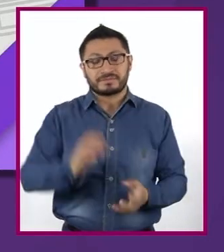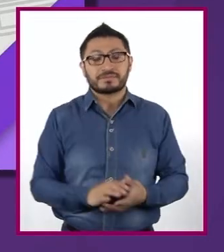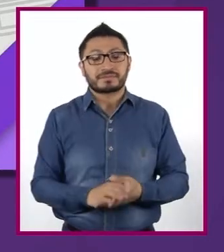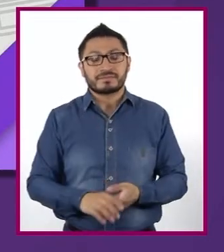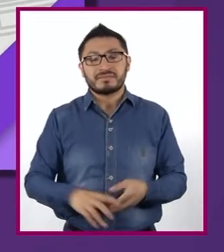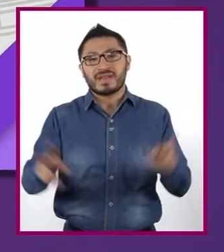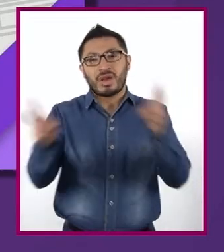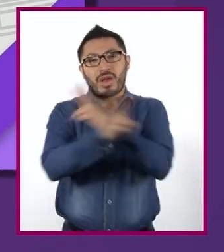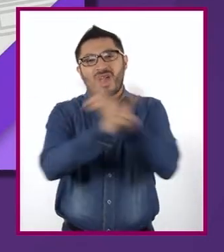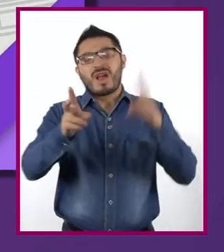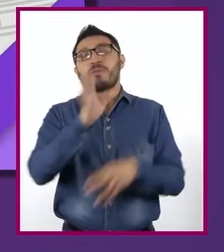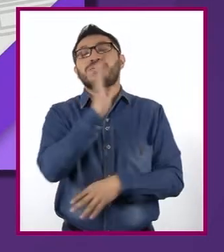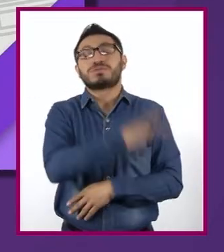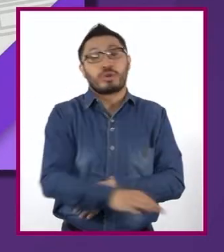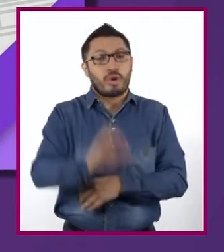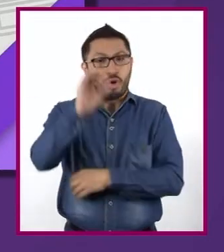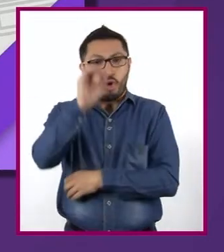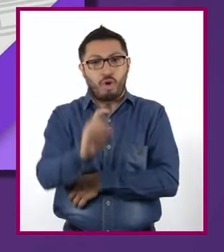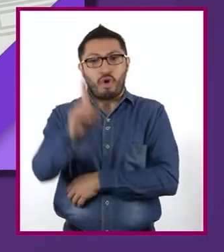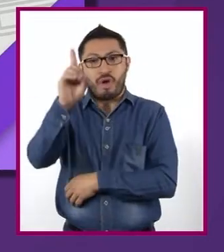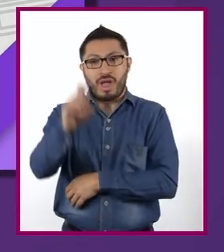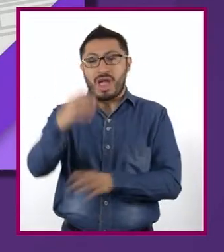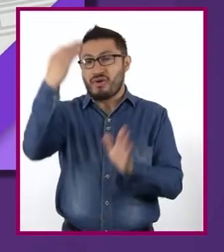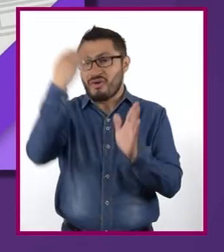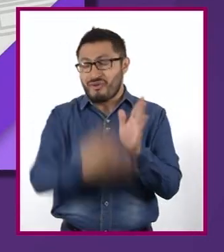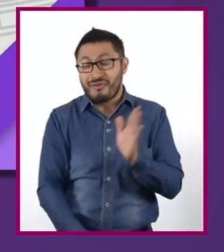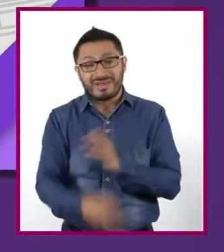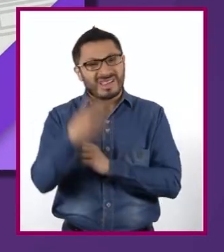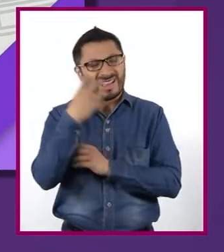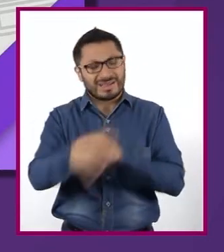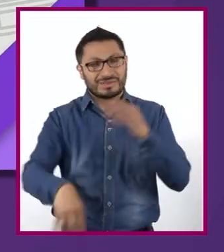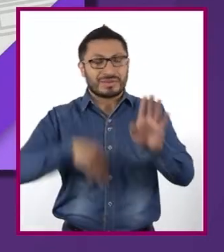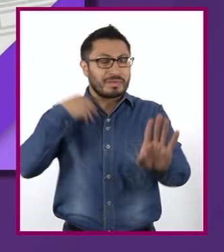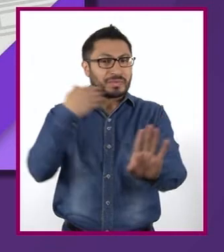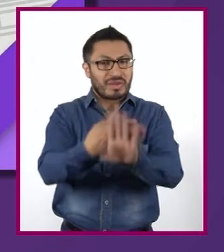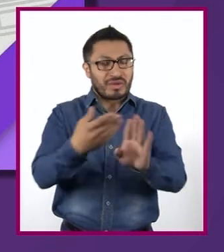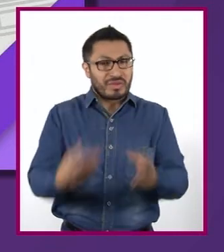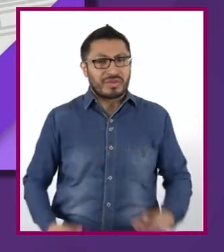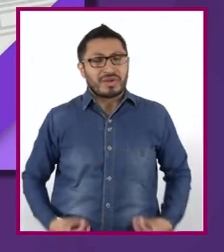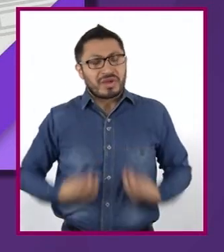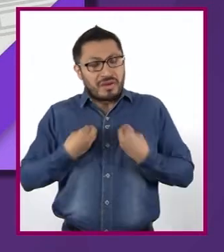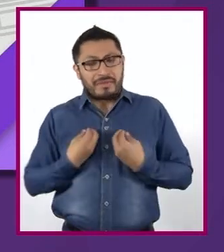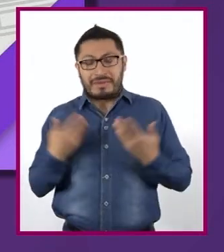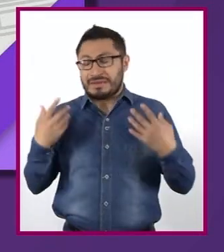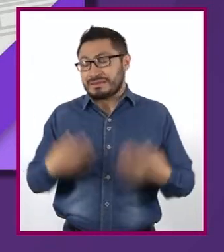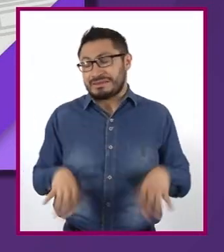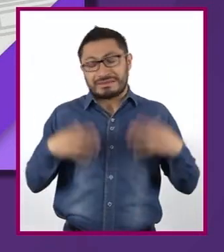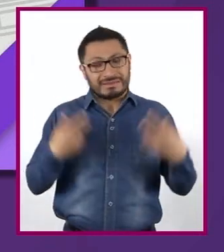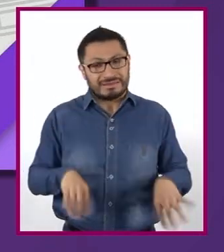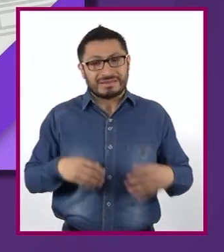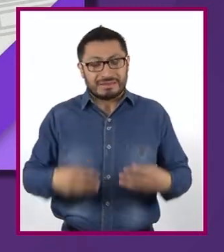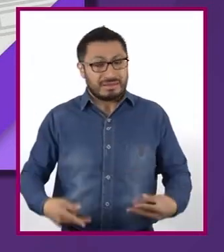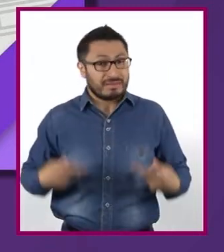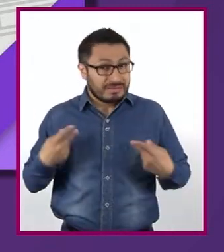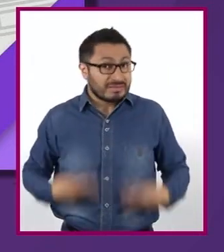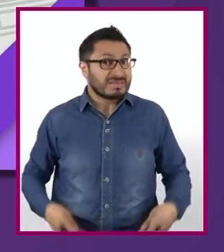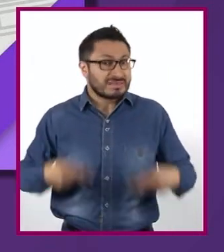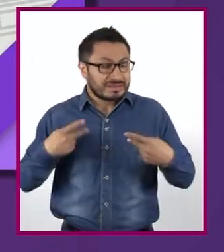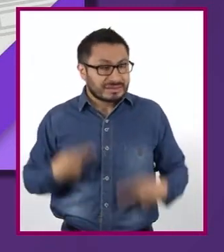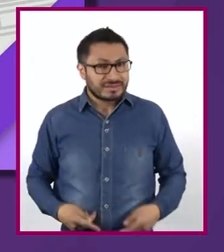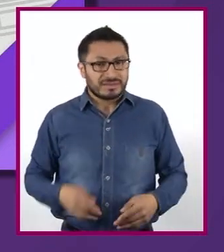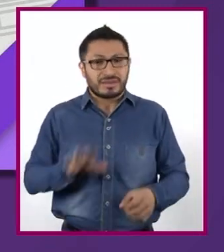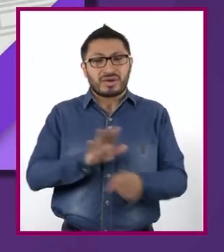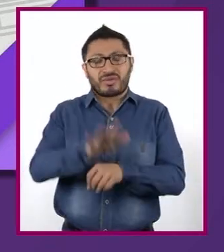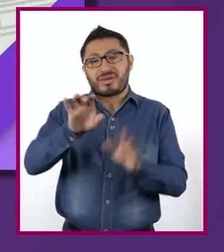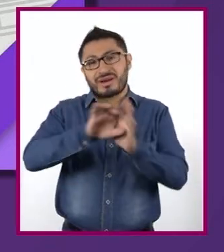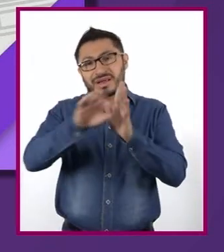aire o la escasez del agua pueden afectar la vida de las personas en el mediano y largo plazo. ¿Qué otros ejemplos puedes